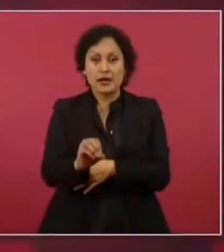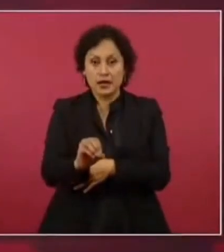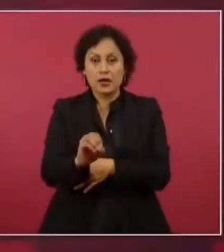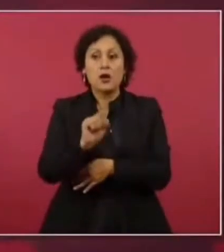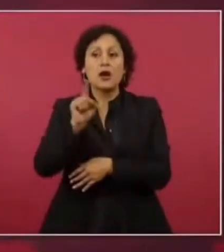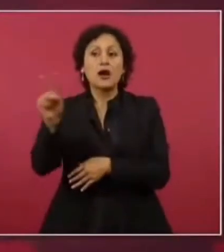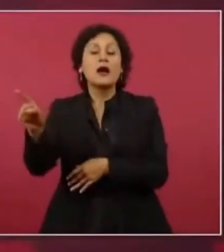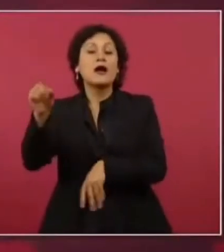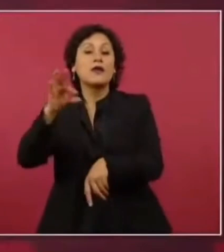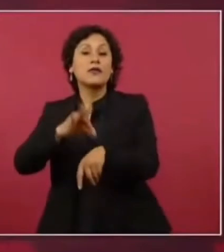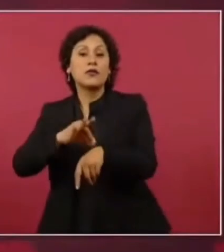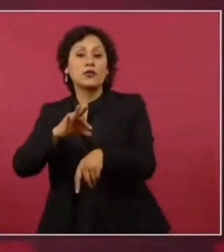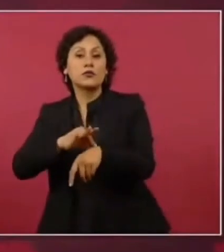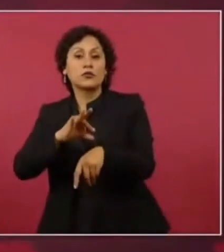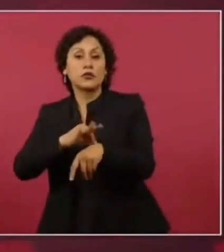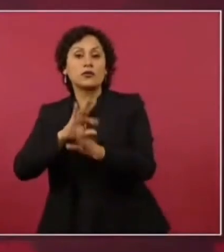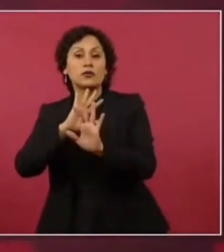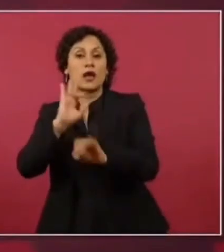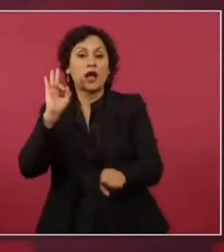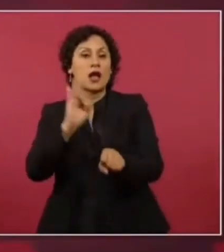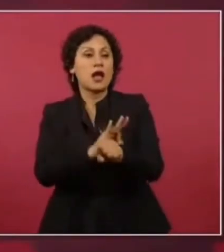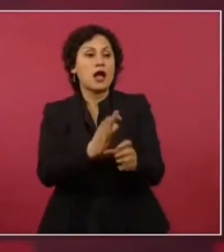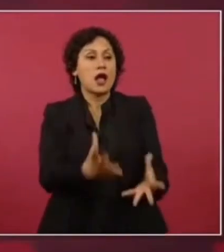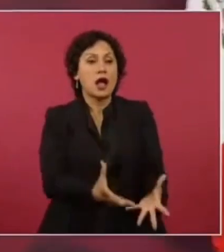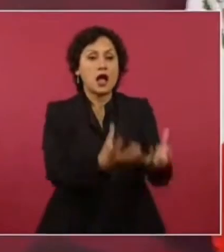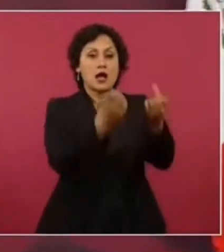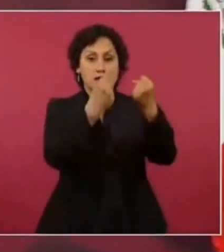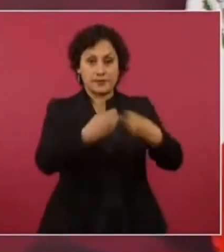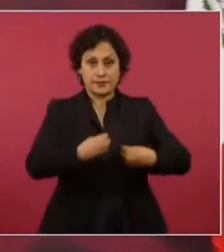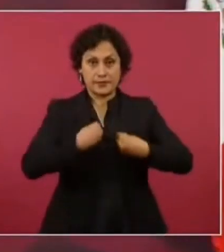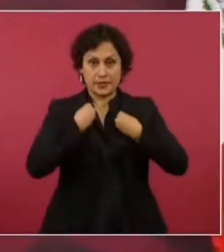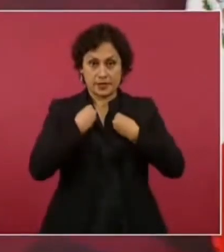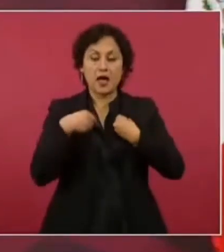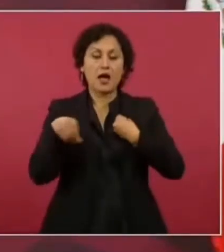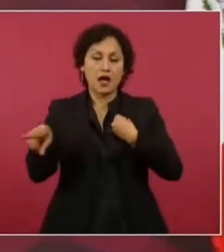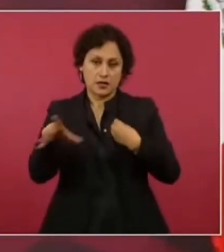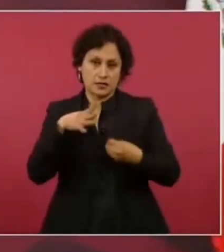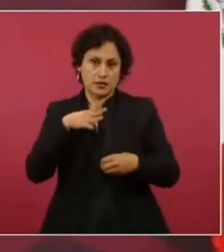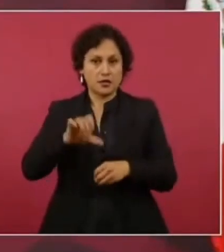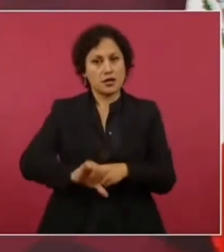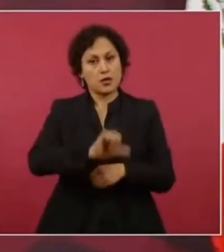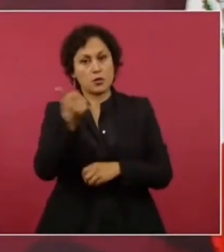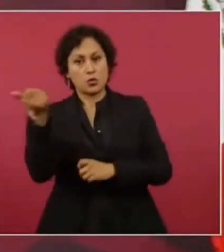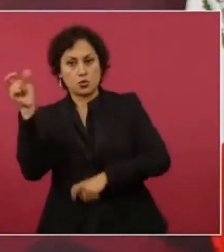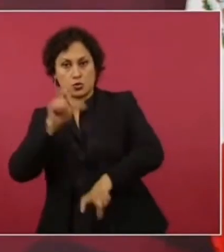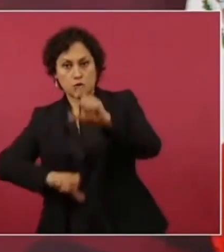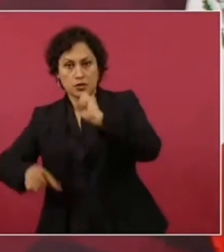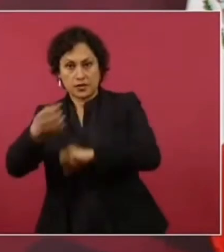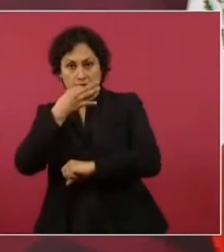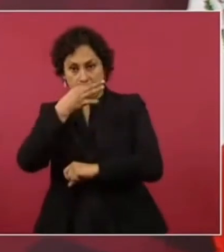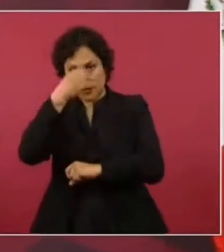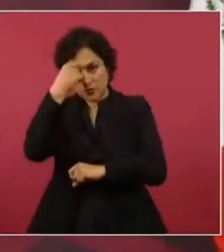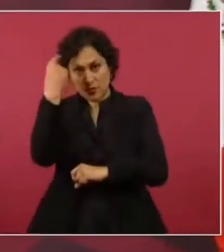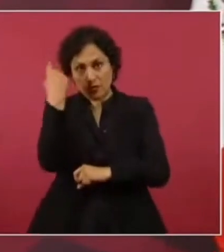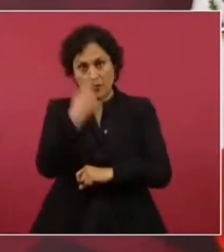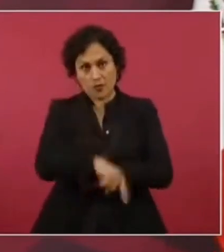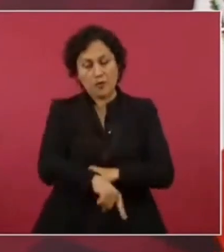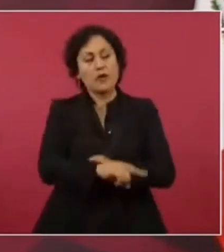bajarles el efecto este